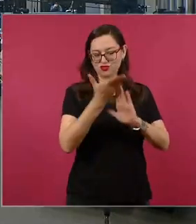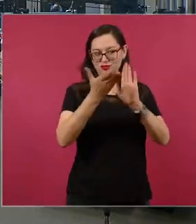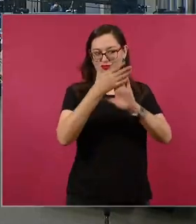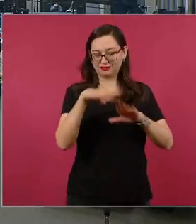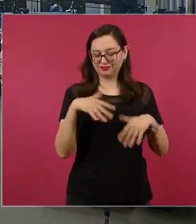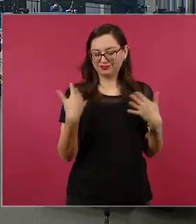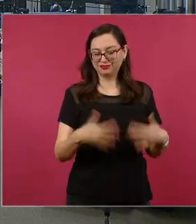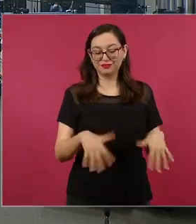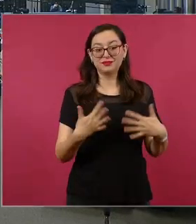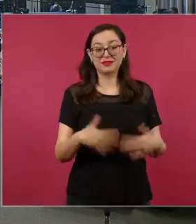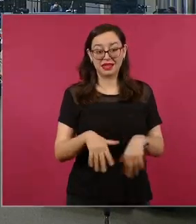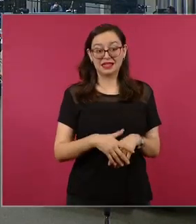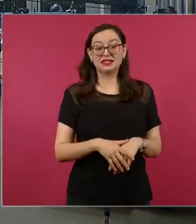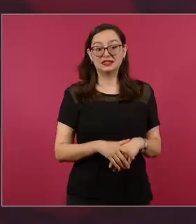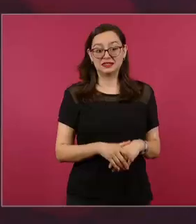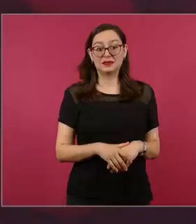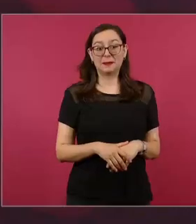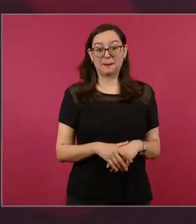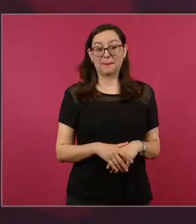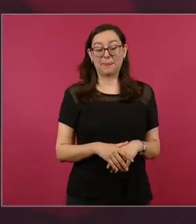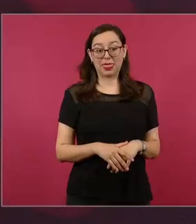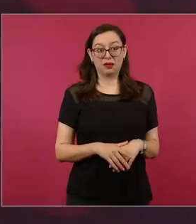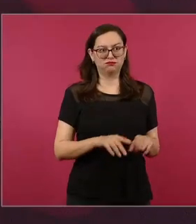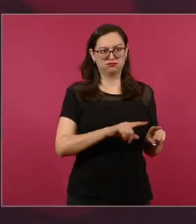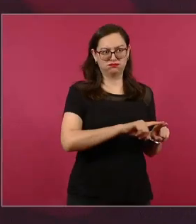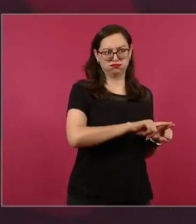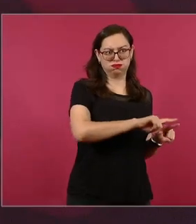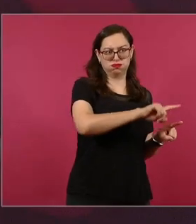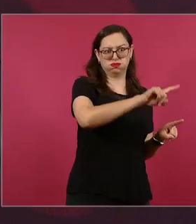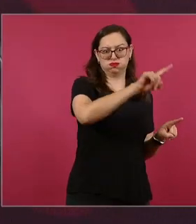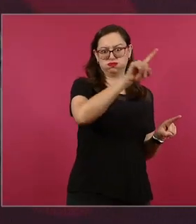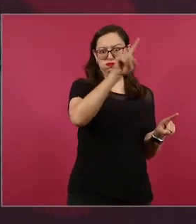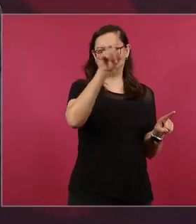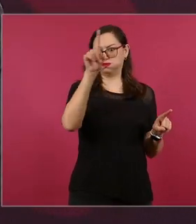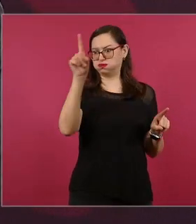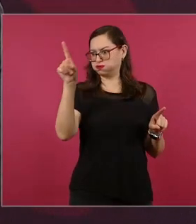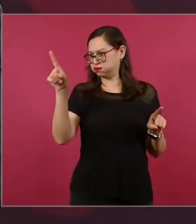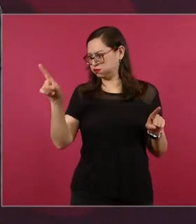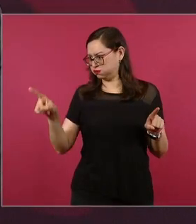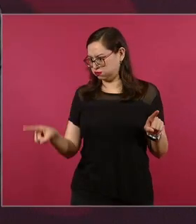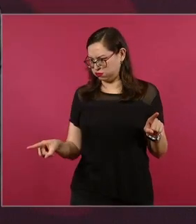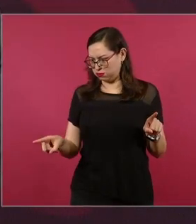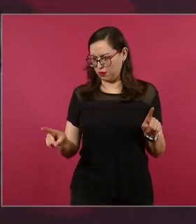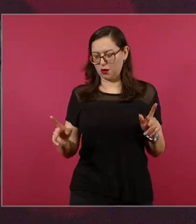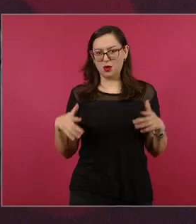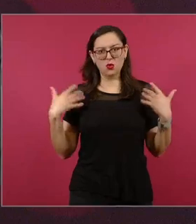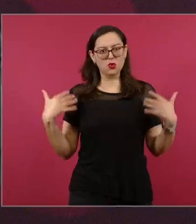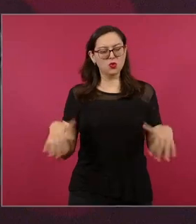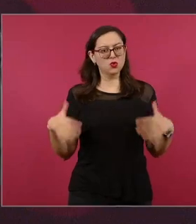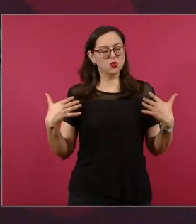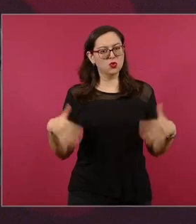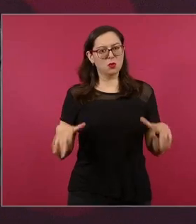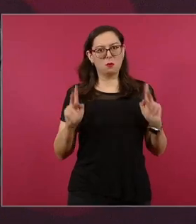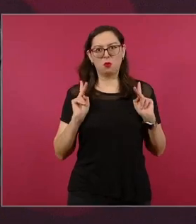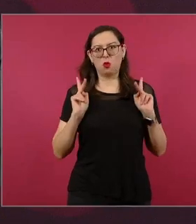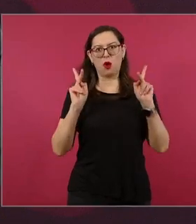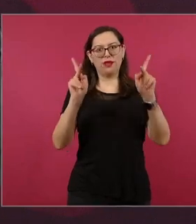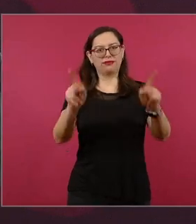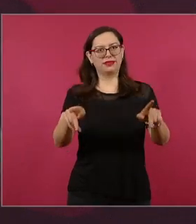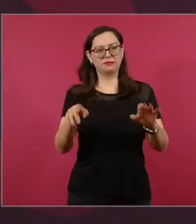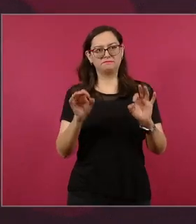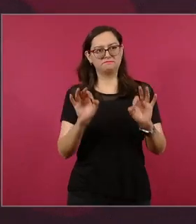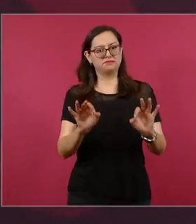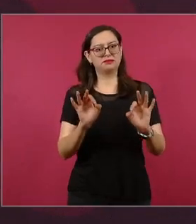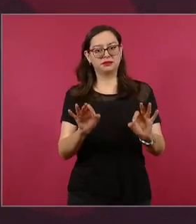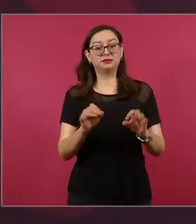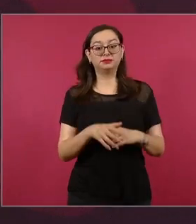puente con más claro en el país, que ya vamos a terminar. Entonces, estoy